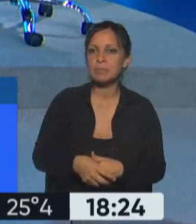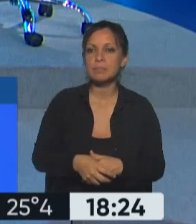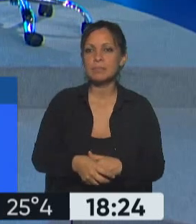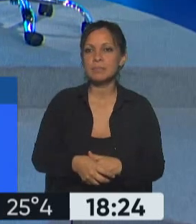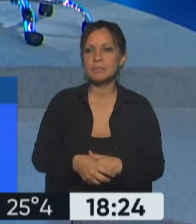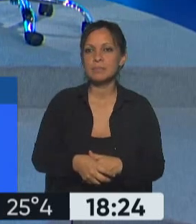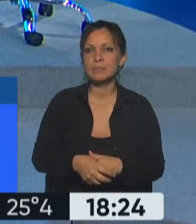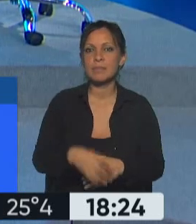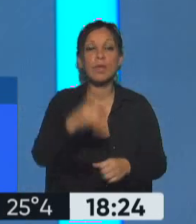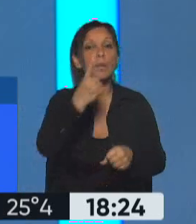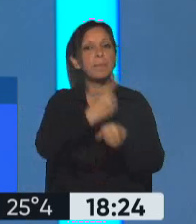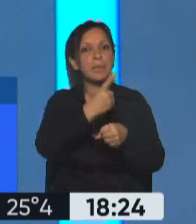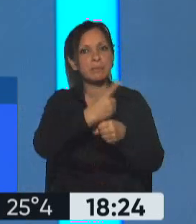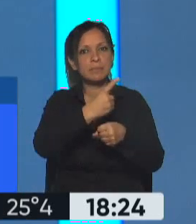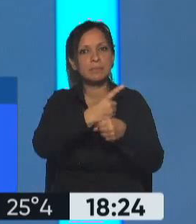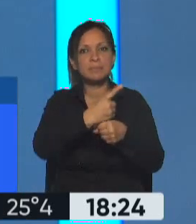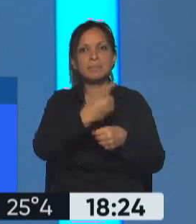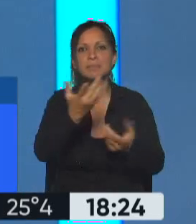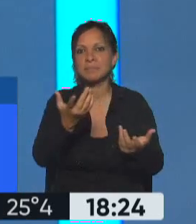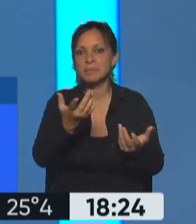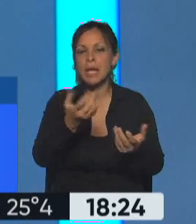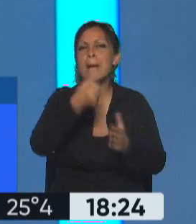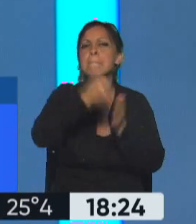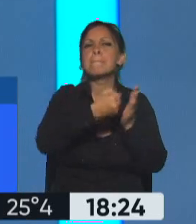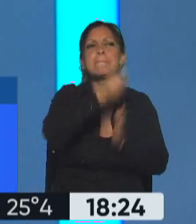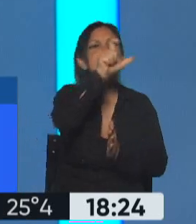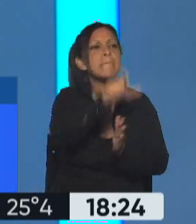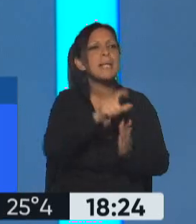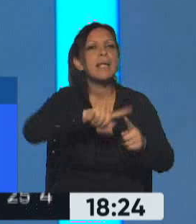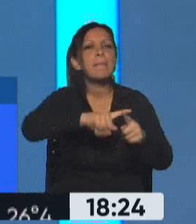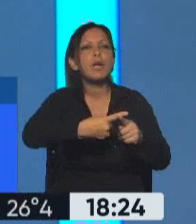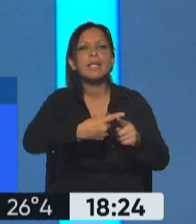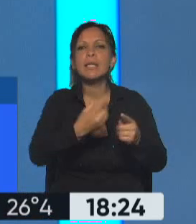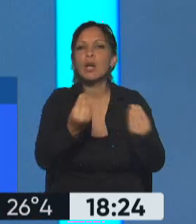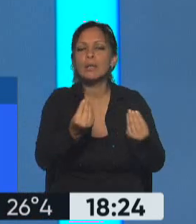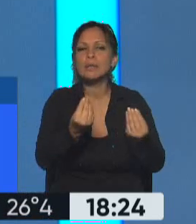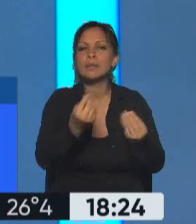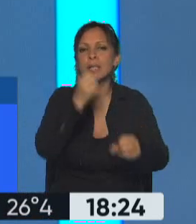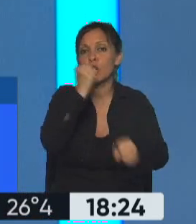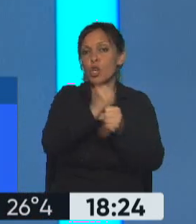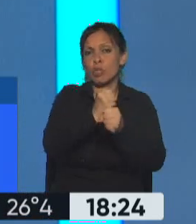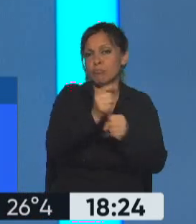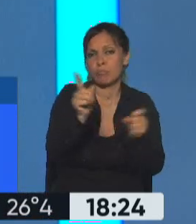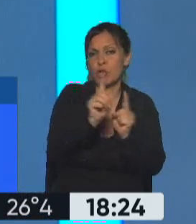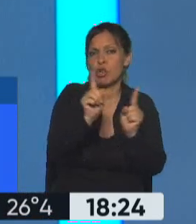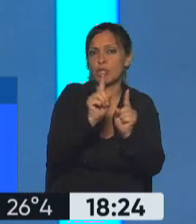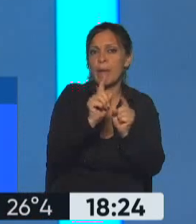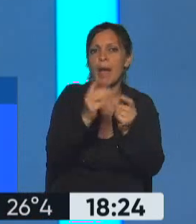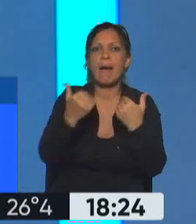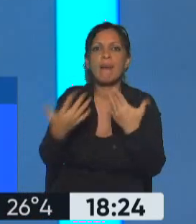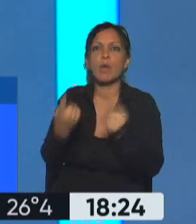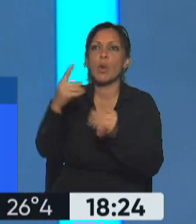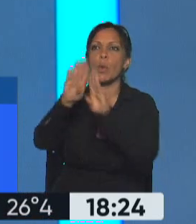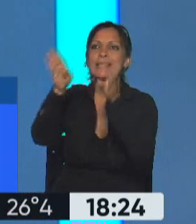Primero, me gustaría... un militante político en general no trabaja en favor de una institución en un